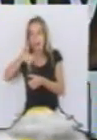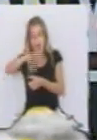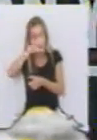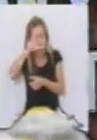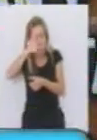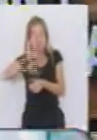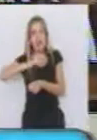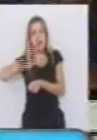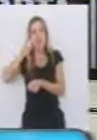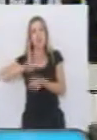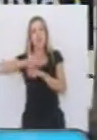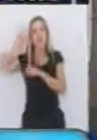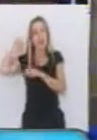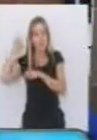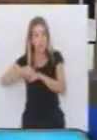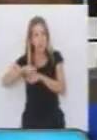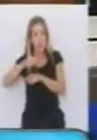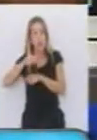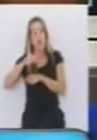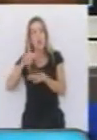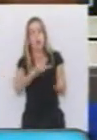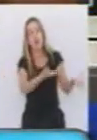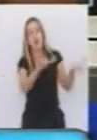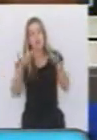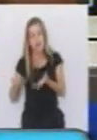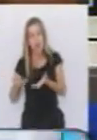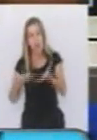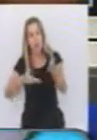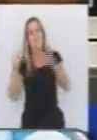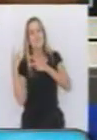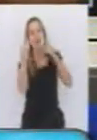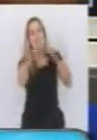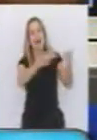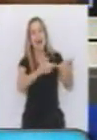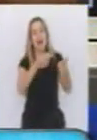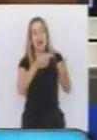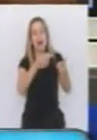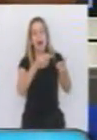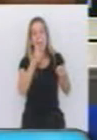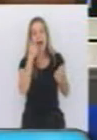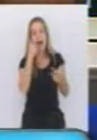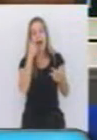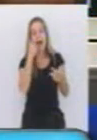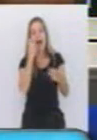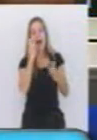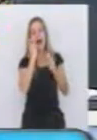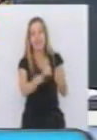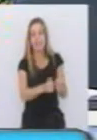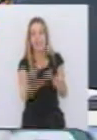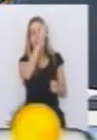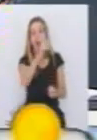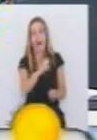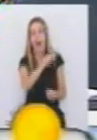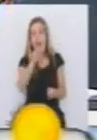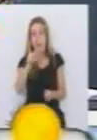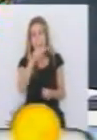vení conmigo, Martín. Y lo lleva a Insaurralde a sacarse una foto con el Papa Francisco. Bueno, entonces, era cabeza de lista de diputados. Era cabeza